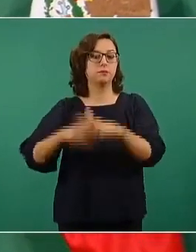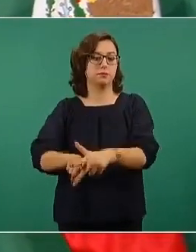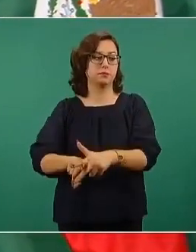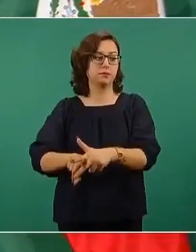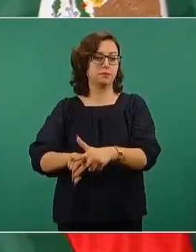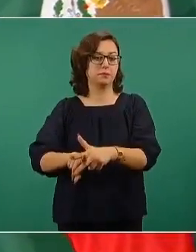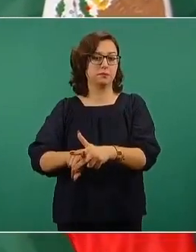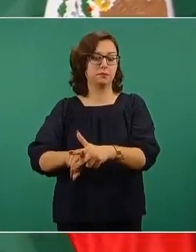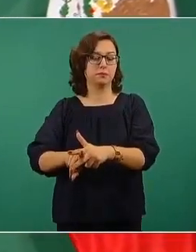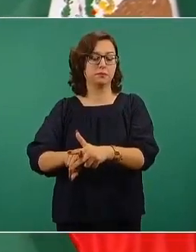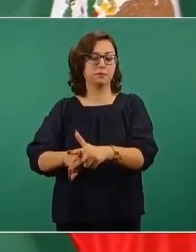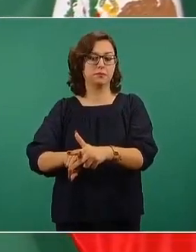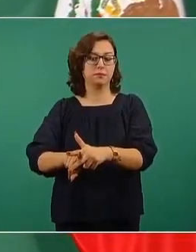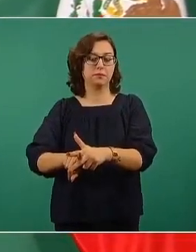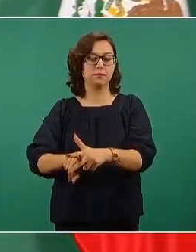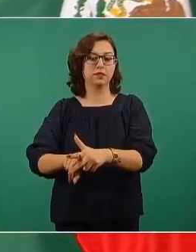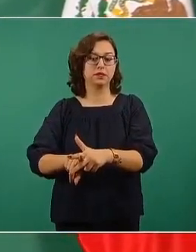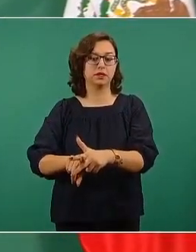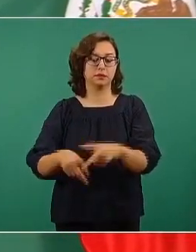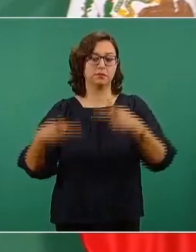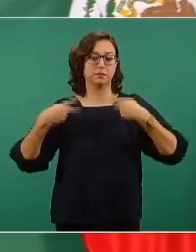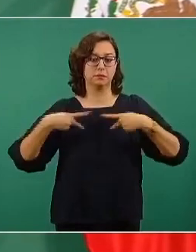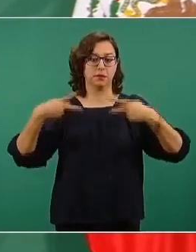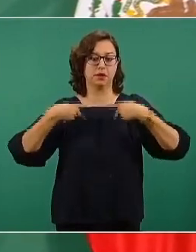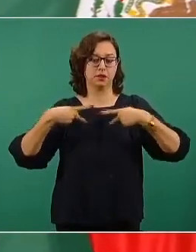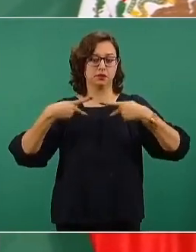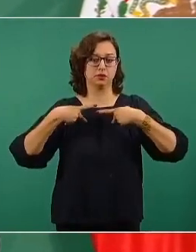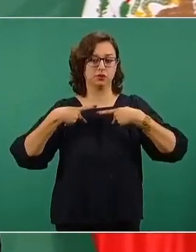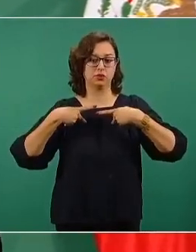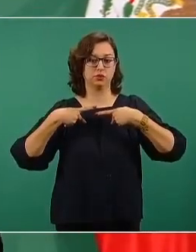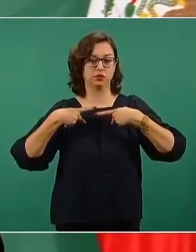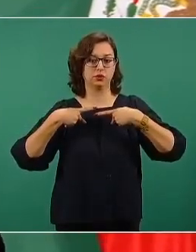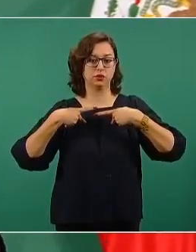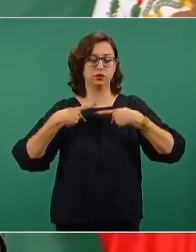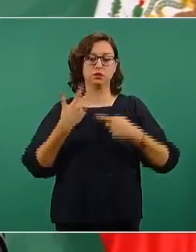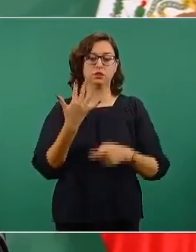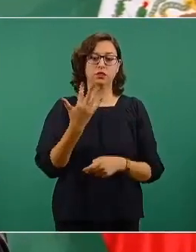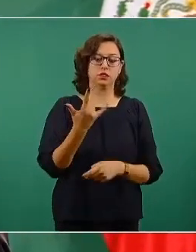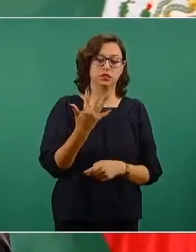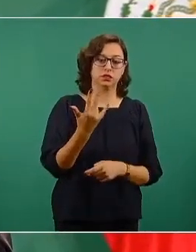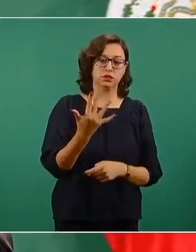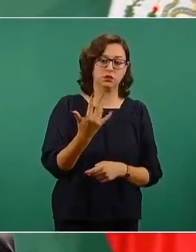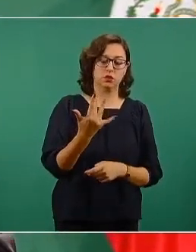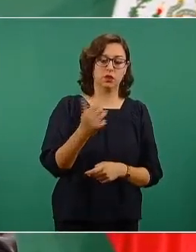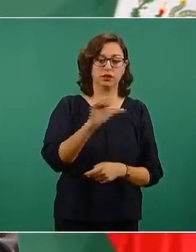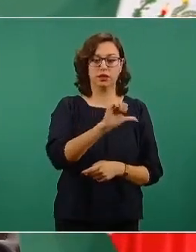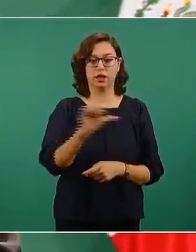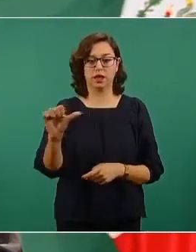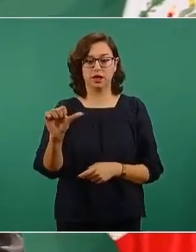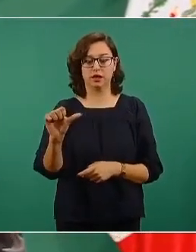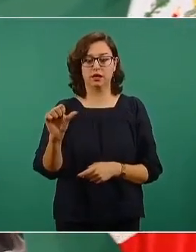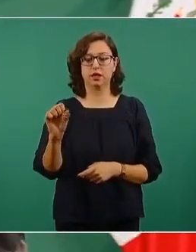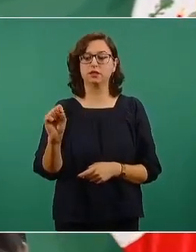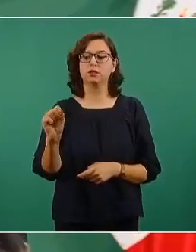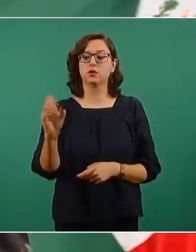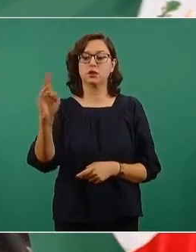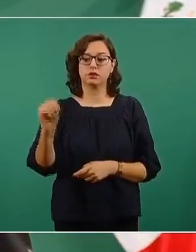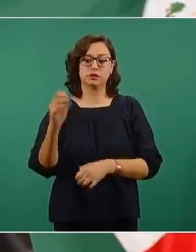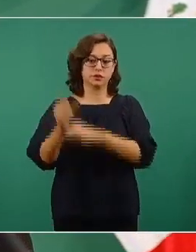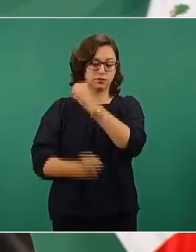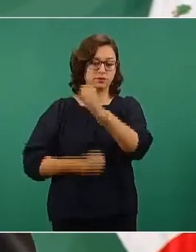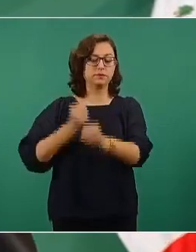con población de 50 a